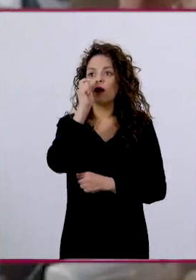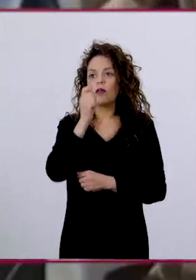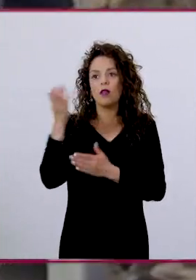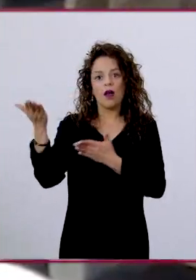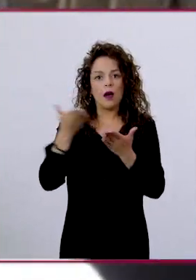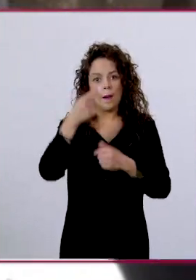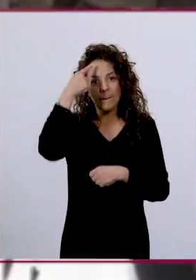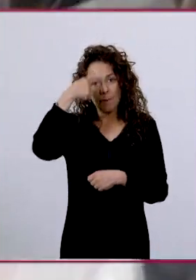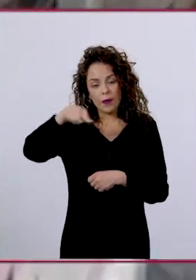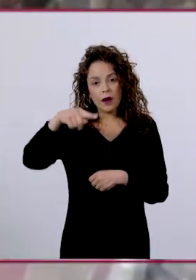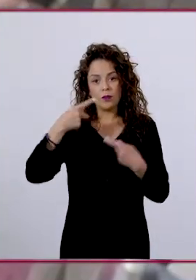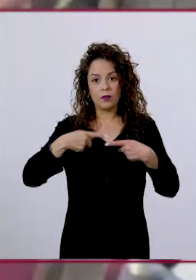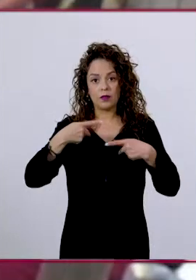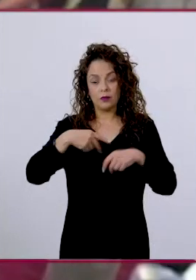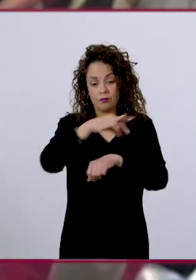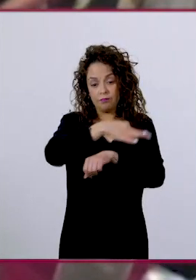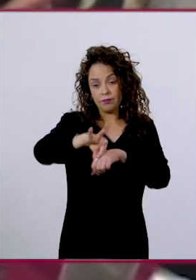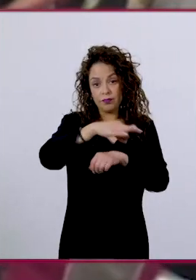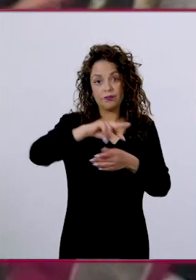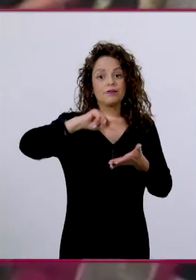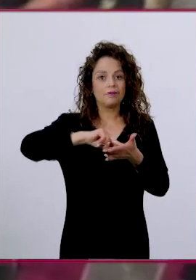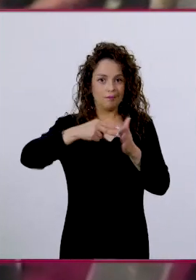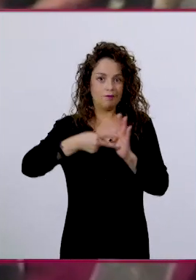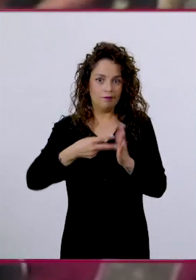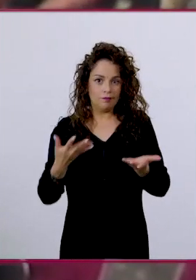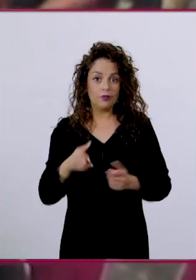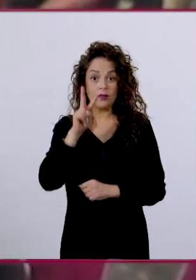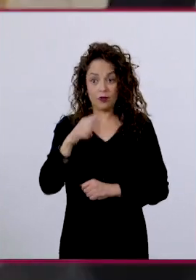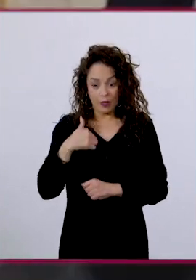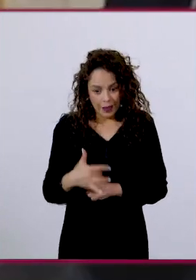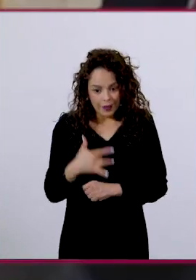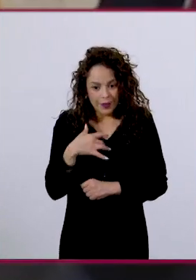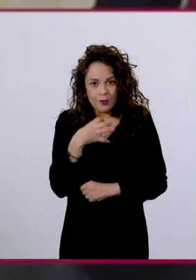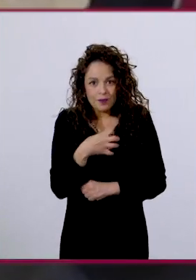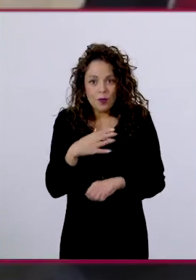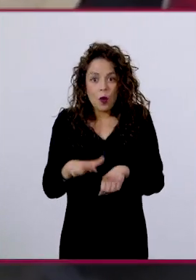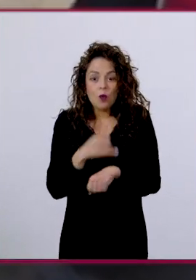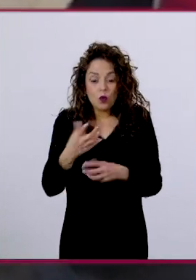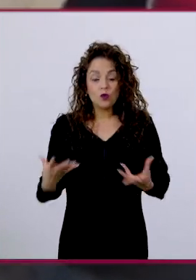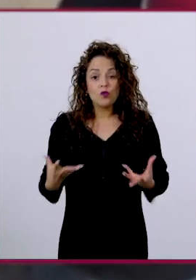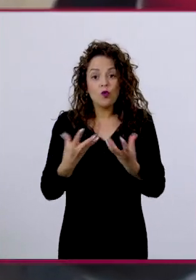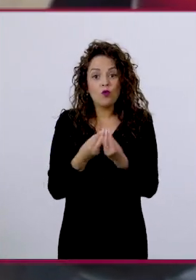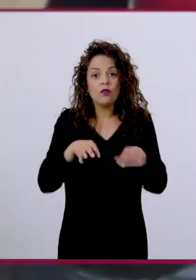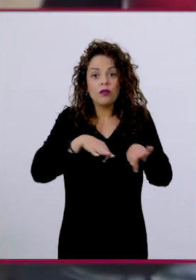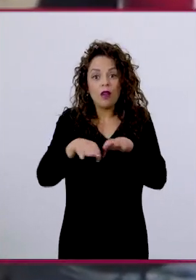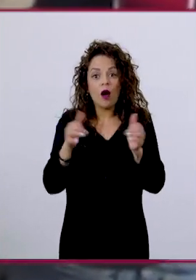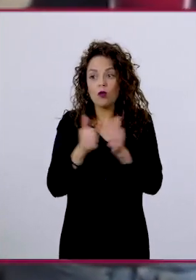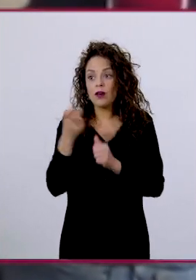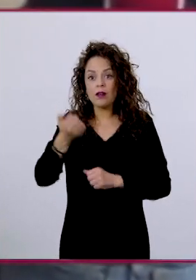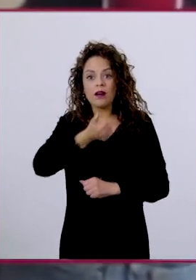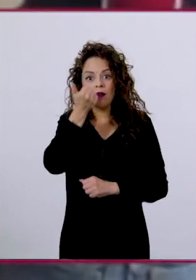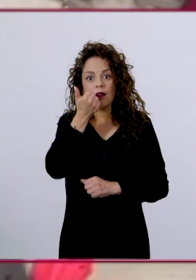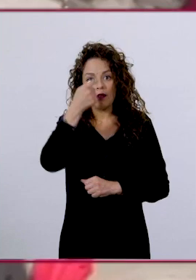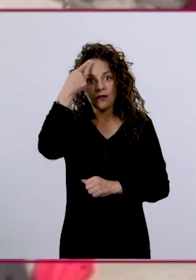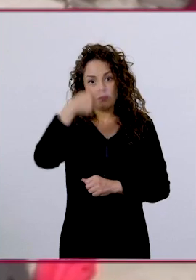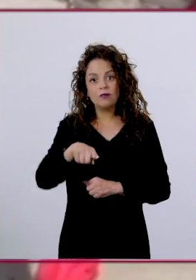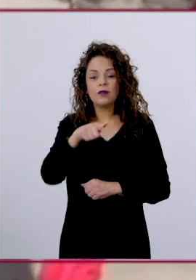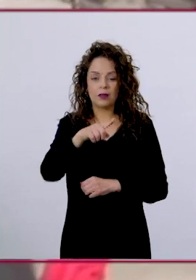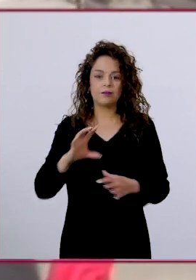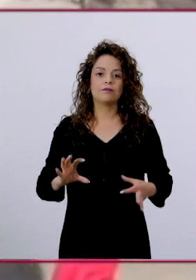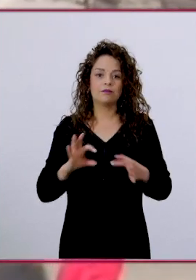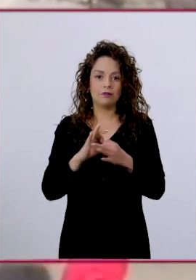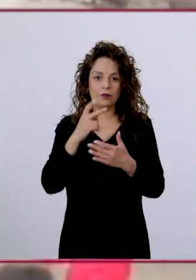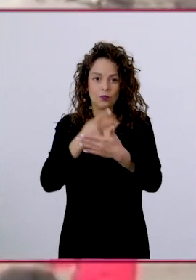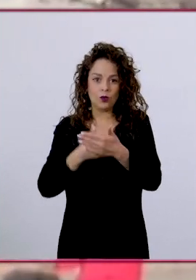a las profesiones. Nos entusiasma también el trabajo que podemos hacer nosotros con alumnos en estos proyectos de vinculación